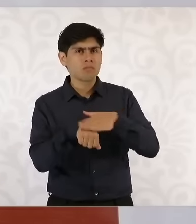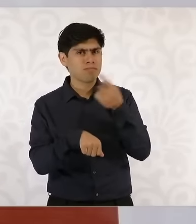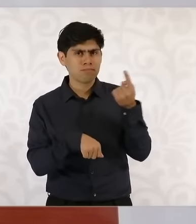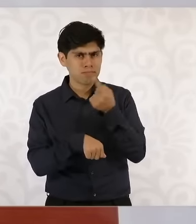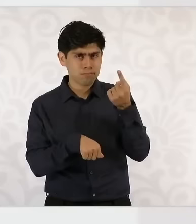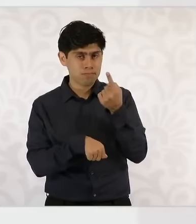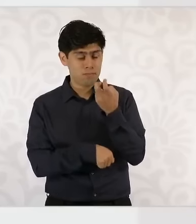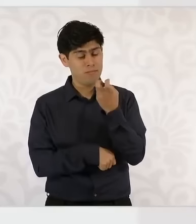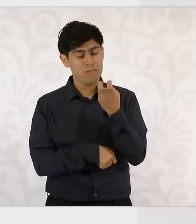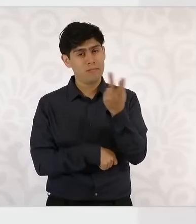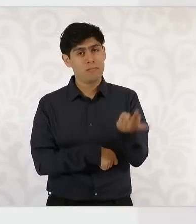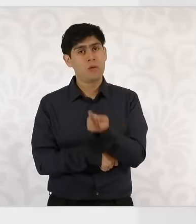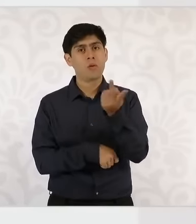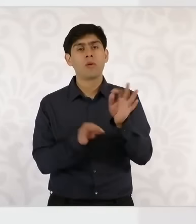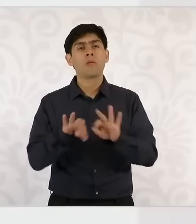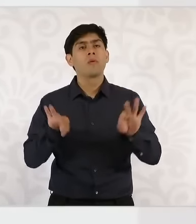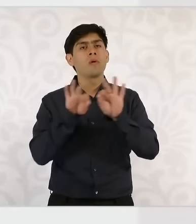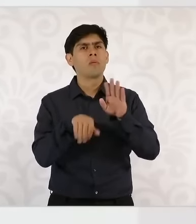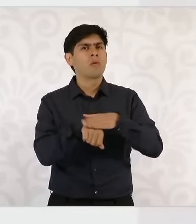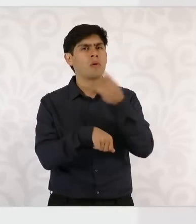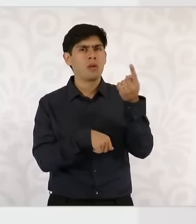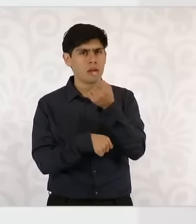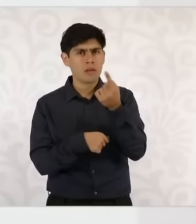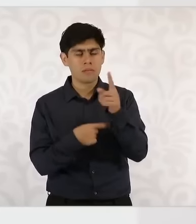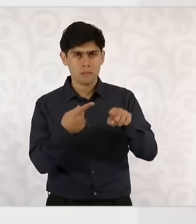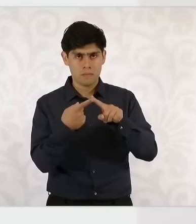Primera pregunta. Segunda pregunta,